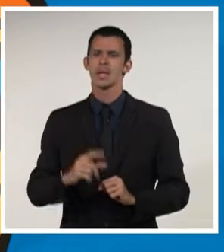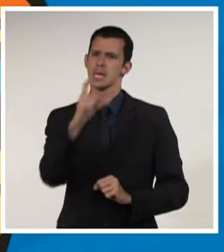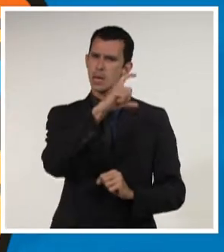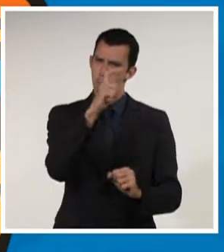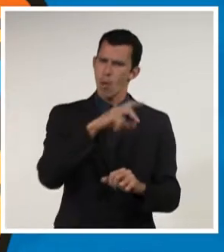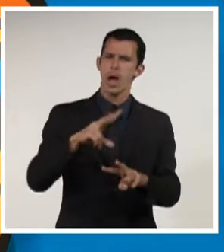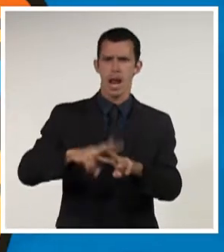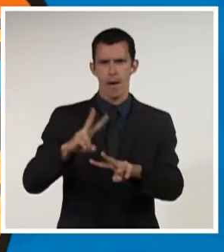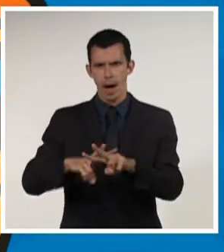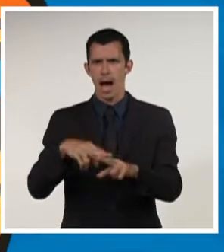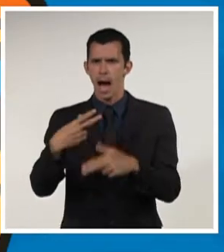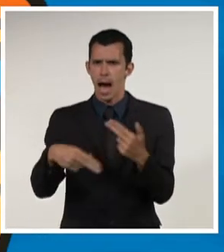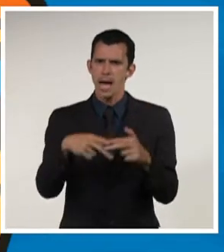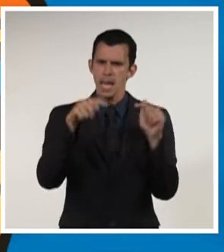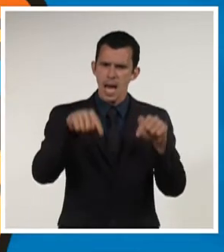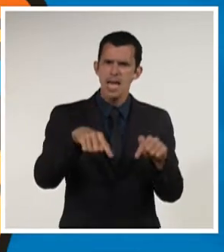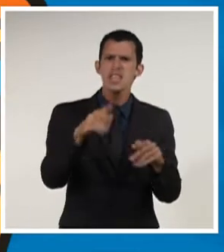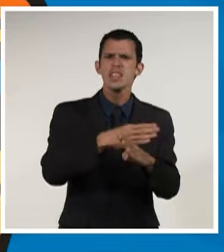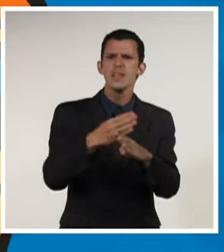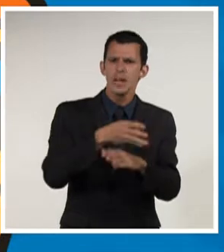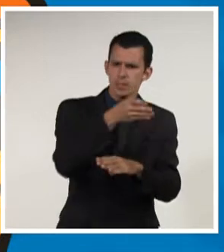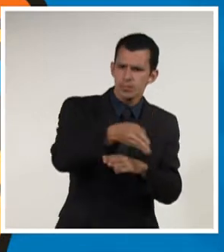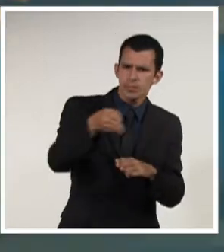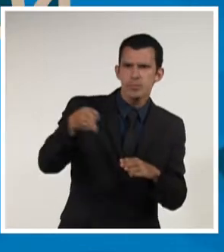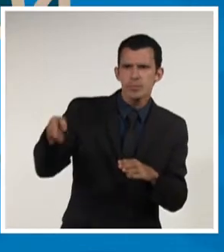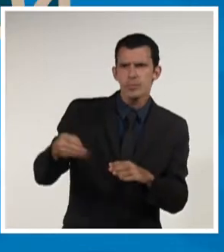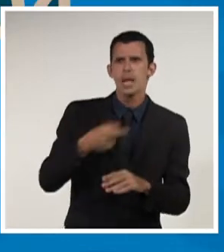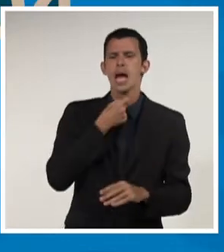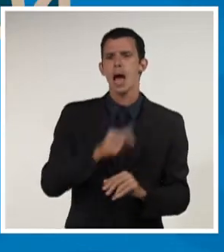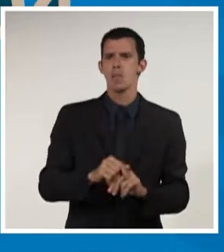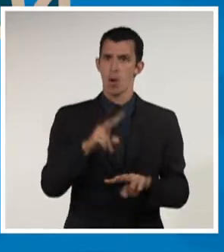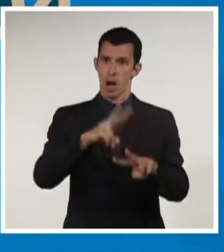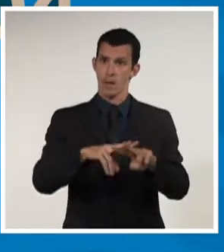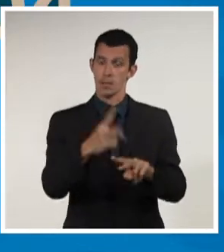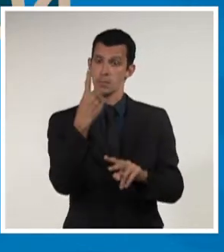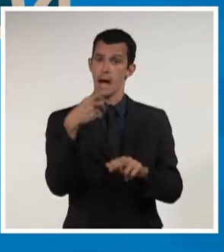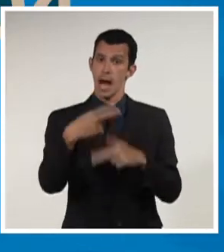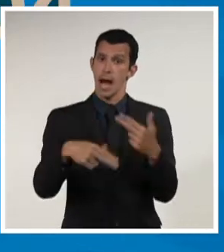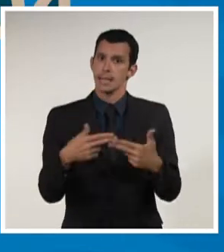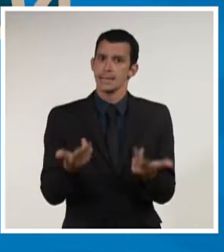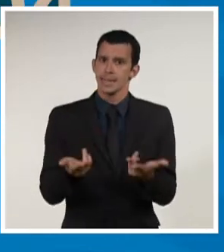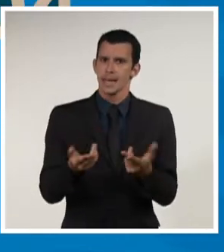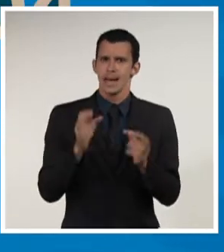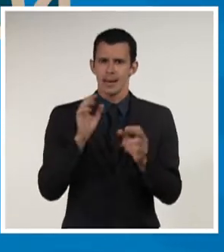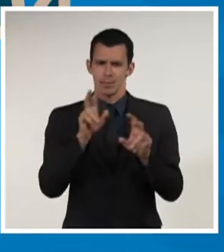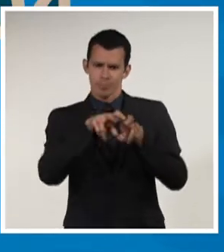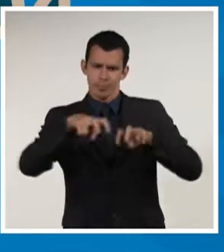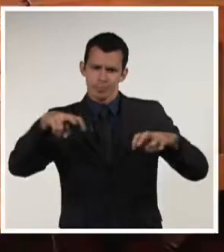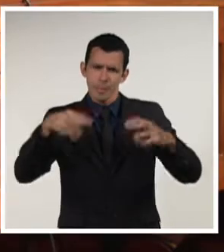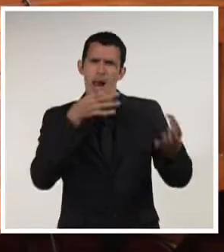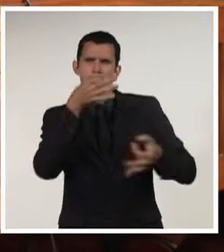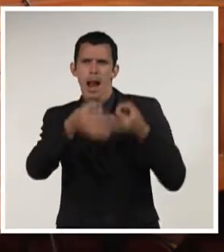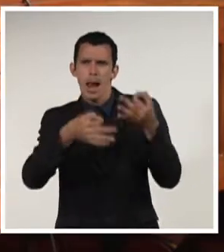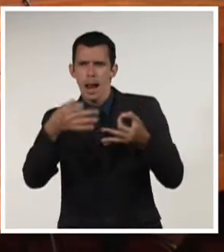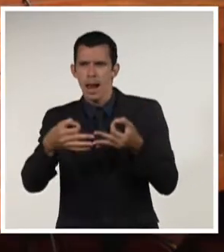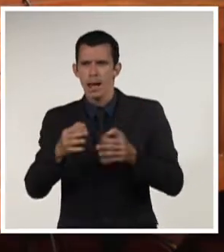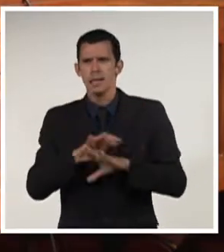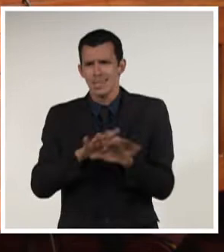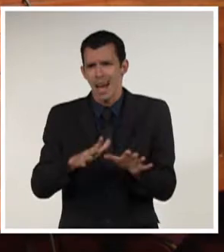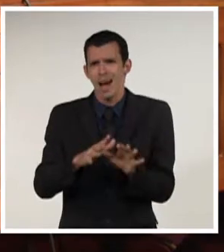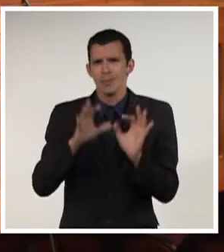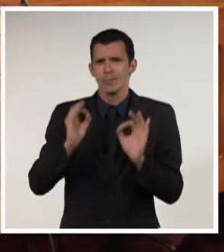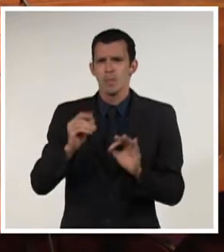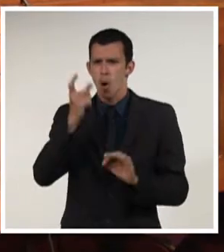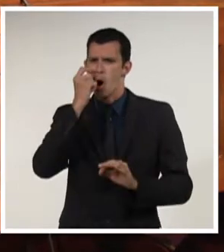fernando ortiz se realizará un coloquio entre sus ponentes está confirmado el escritor y etnólogo miguel barnet el